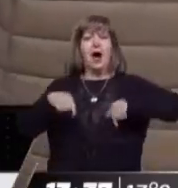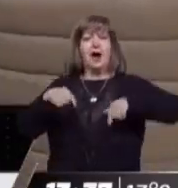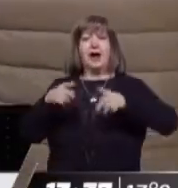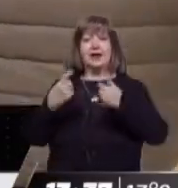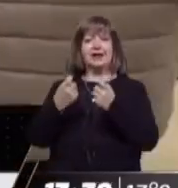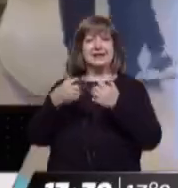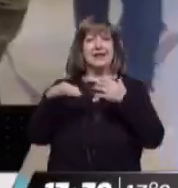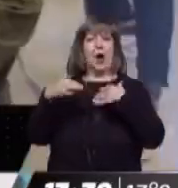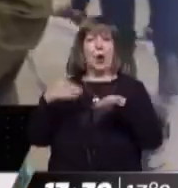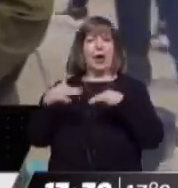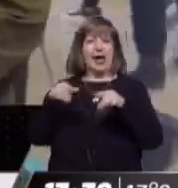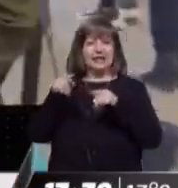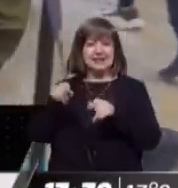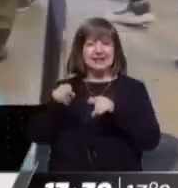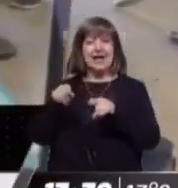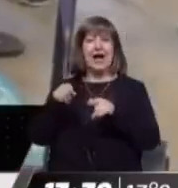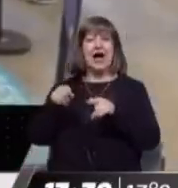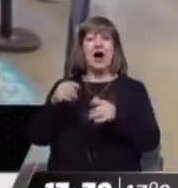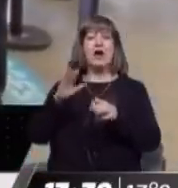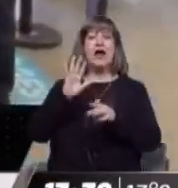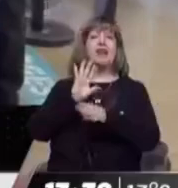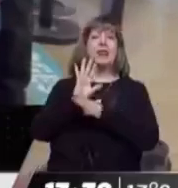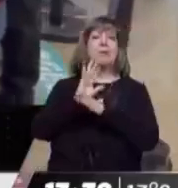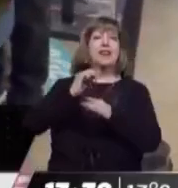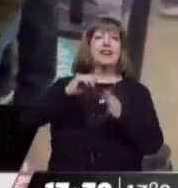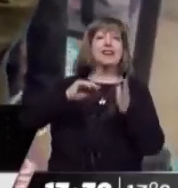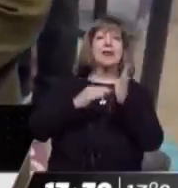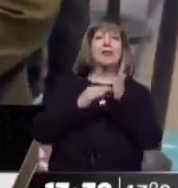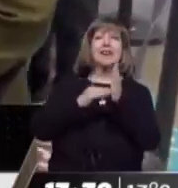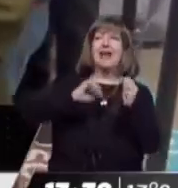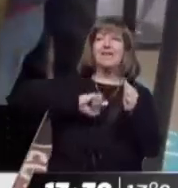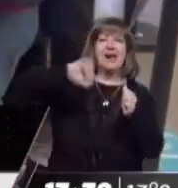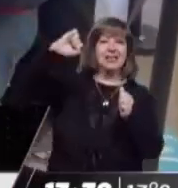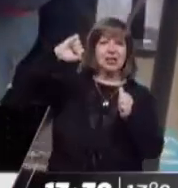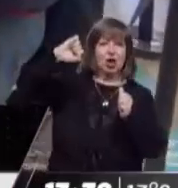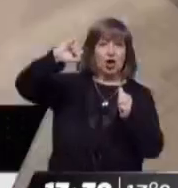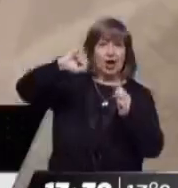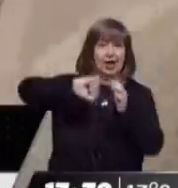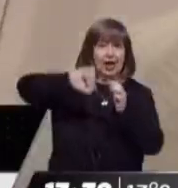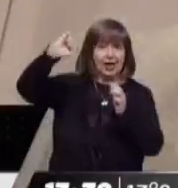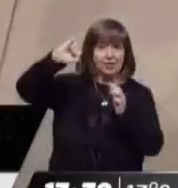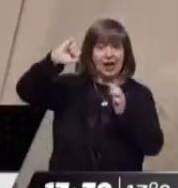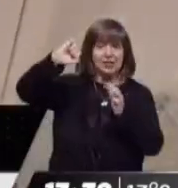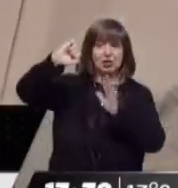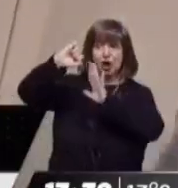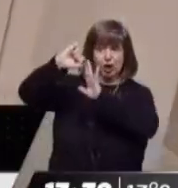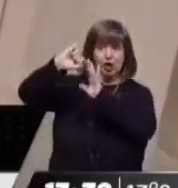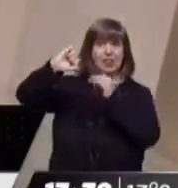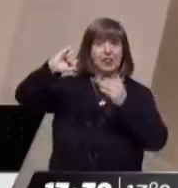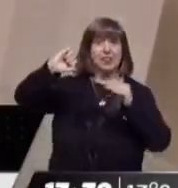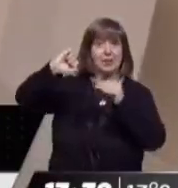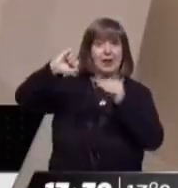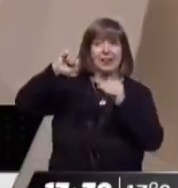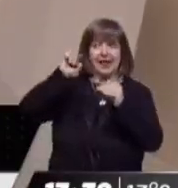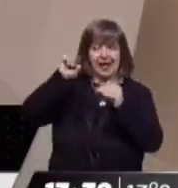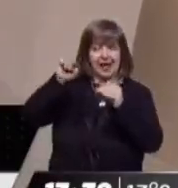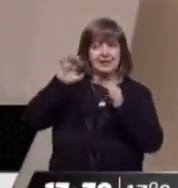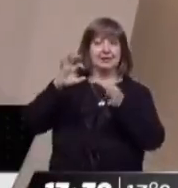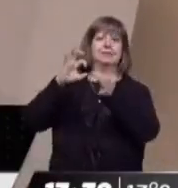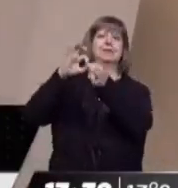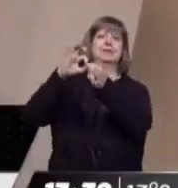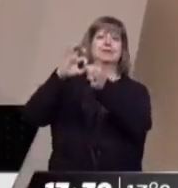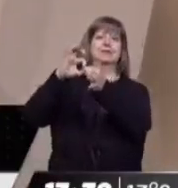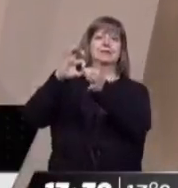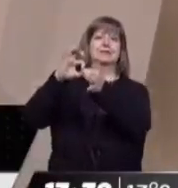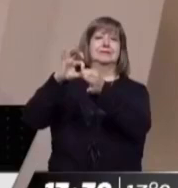es más por fórmula, sino por inflación. Se sigue la inflación, no más los salarios ni la recaudación, sino la inflación